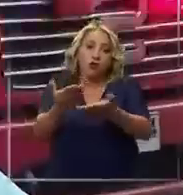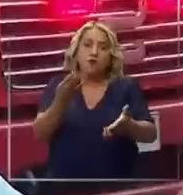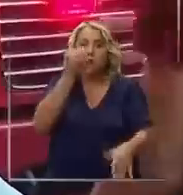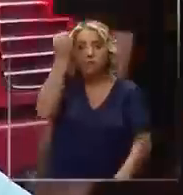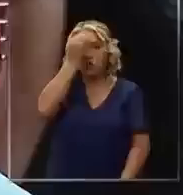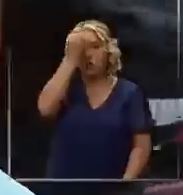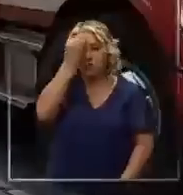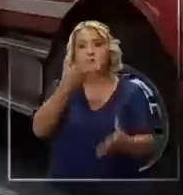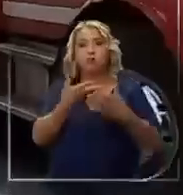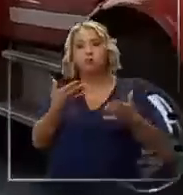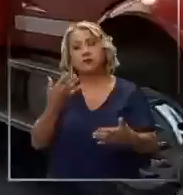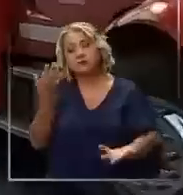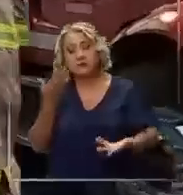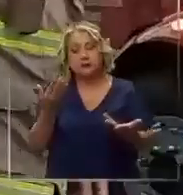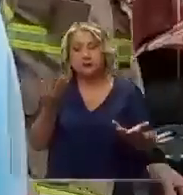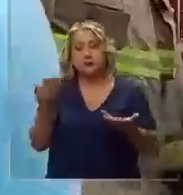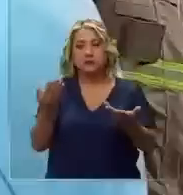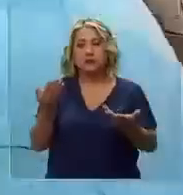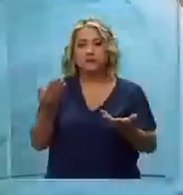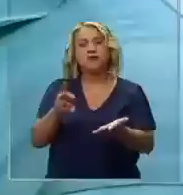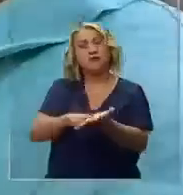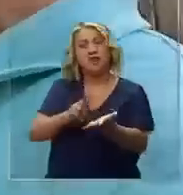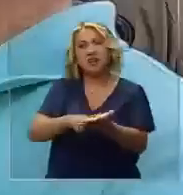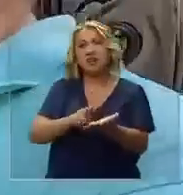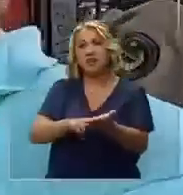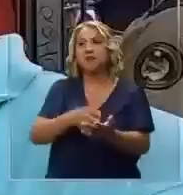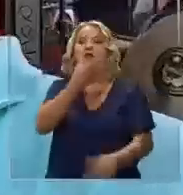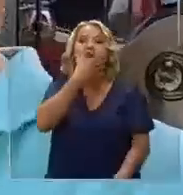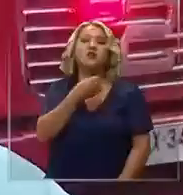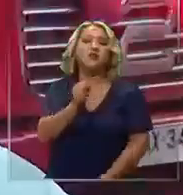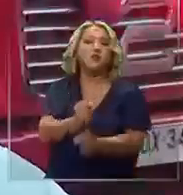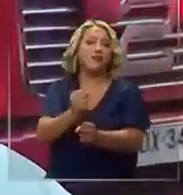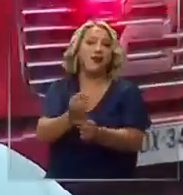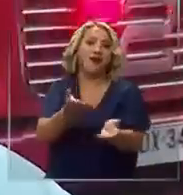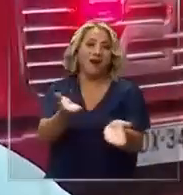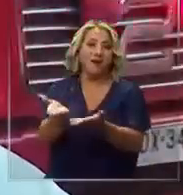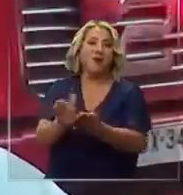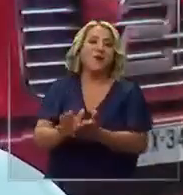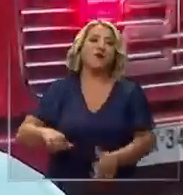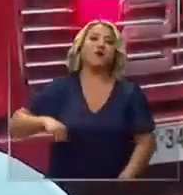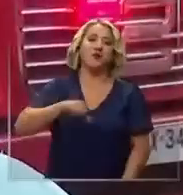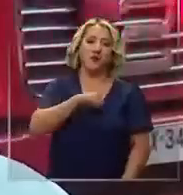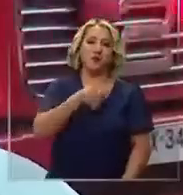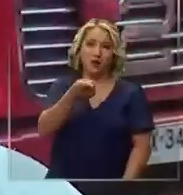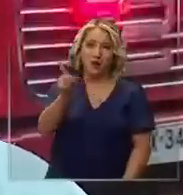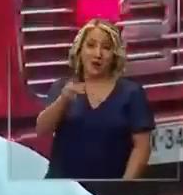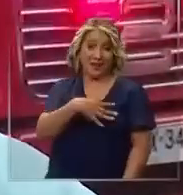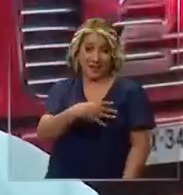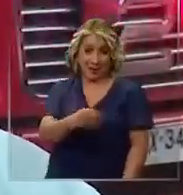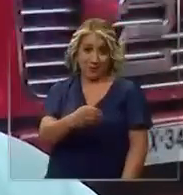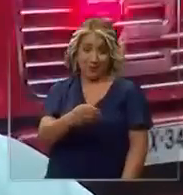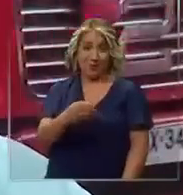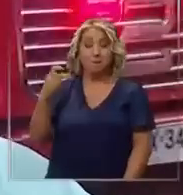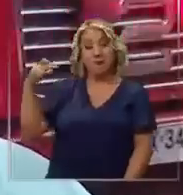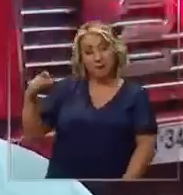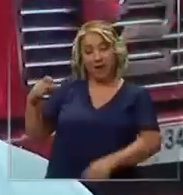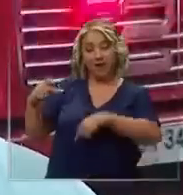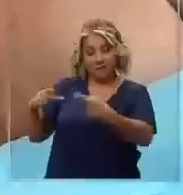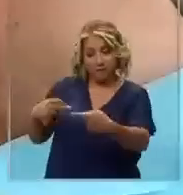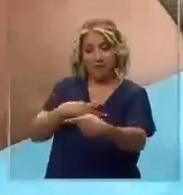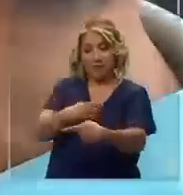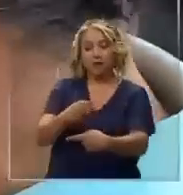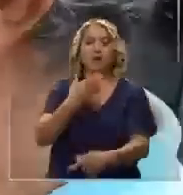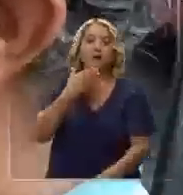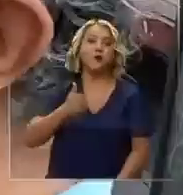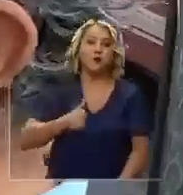preocupación siempre existe. Pero sabéis que la verdad es que es una bonita labor que estamos súper orgullosos de que el hijo en este caso esté